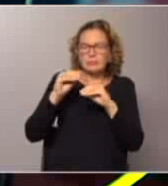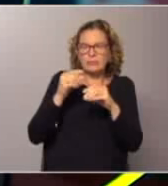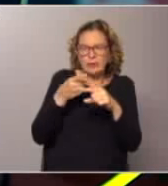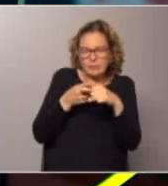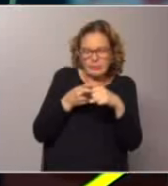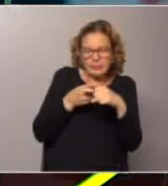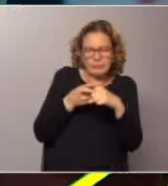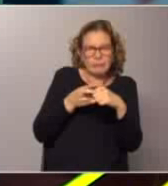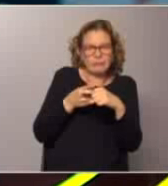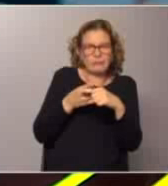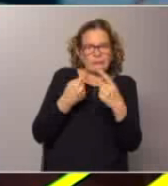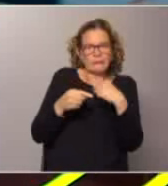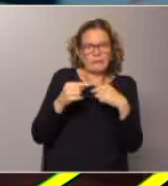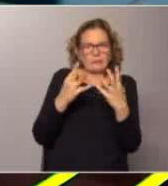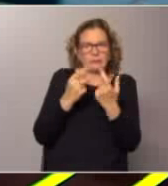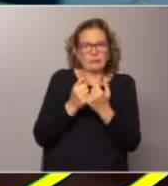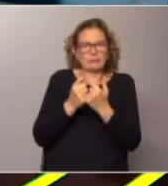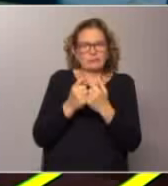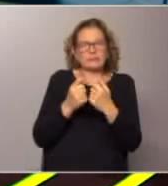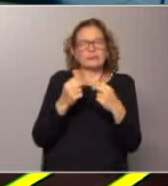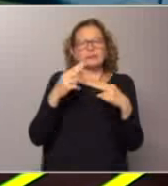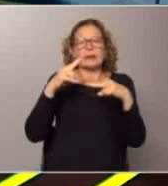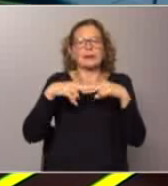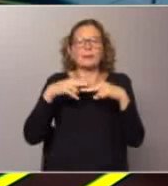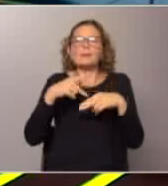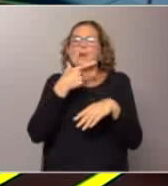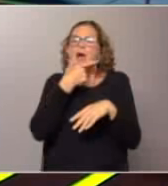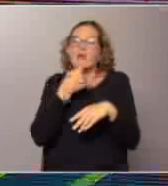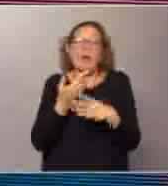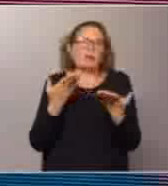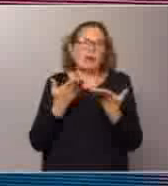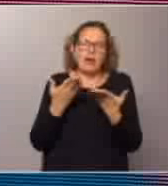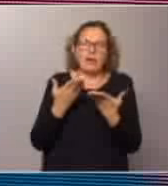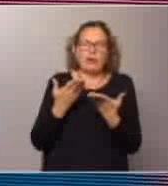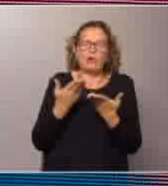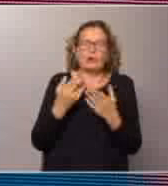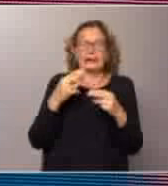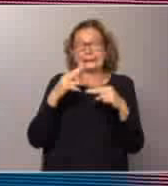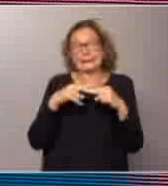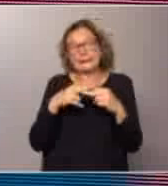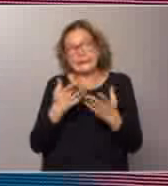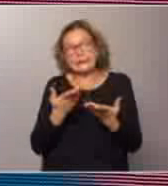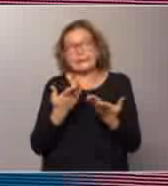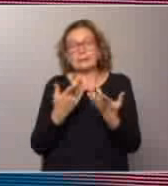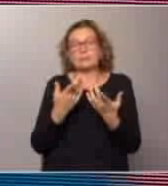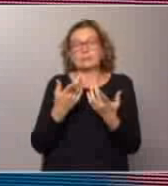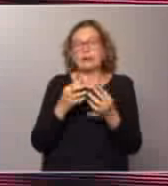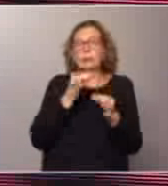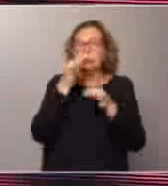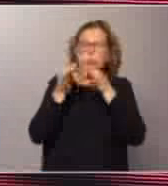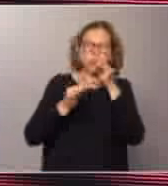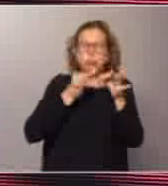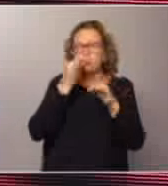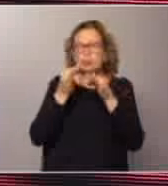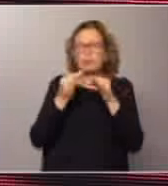intermedio entonces en la medida que las redes facilitan y favorecen el consumo de internet el consumo de discursos que